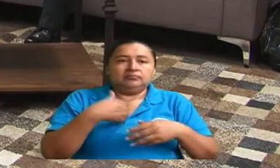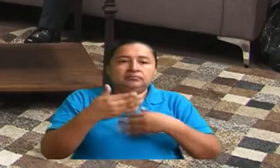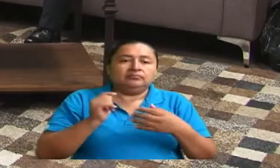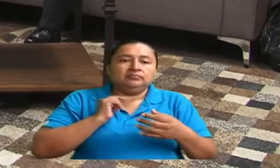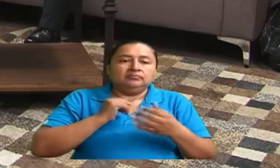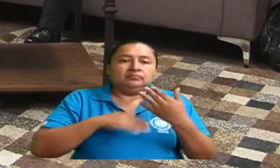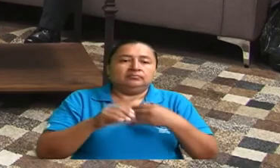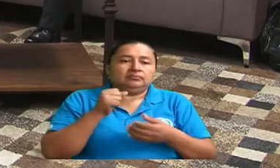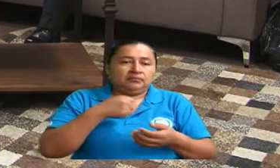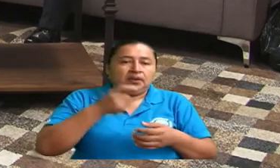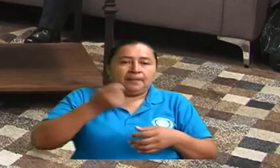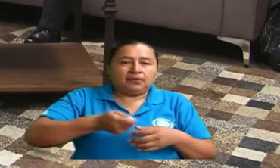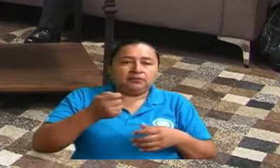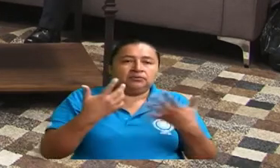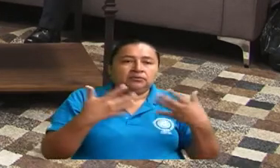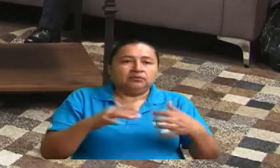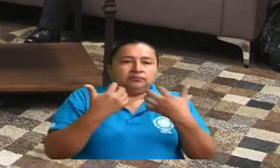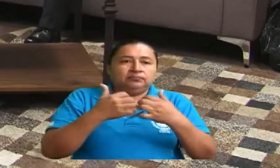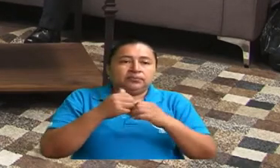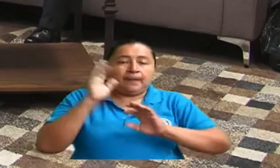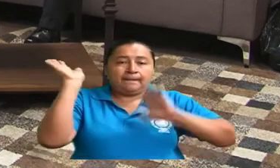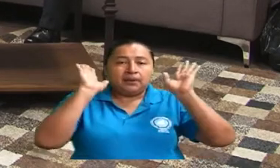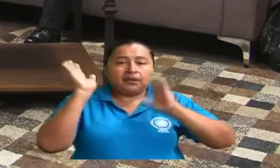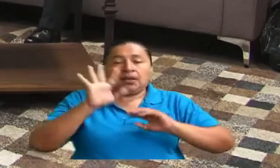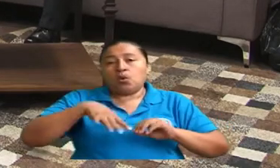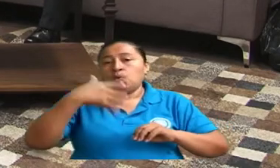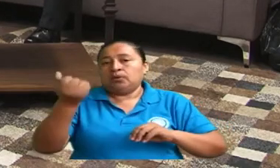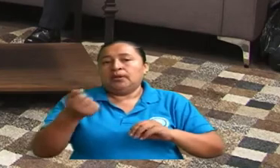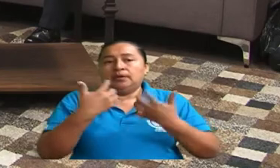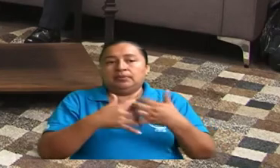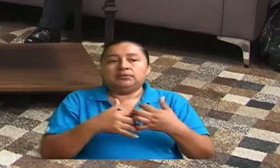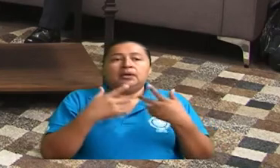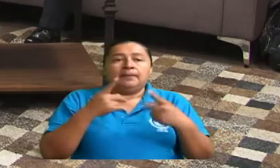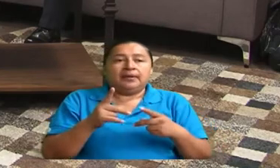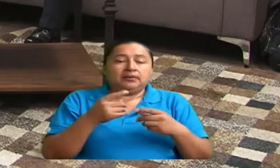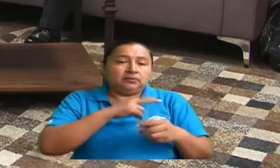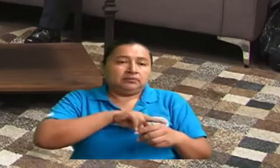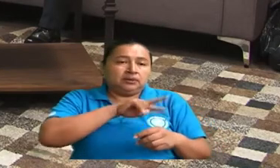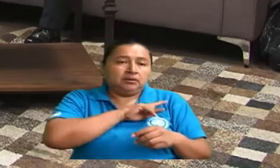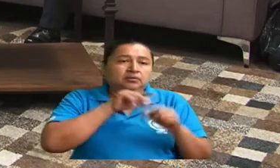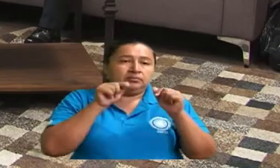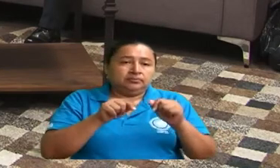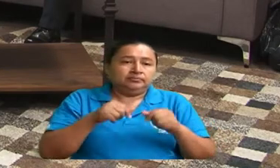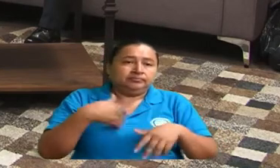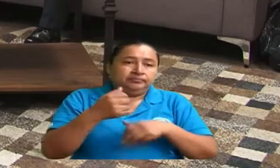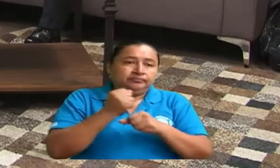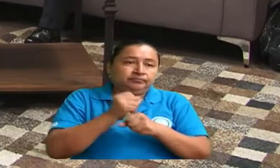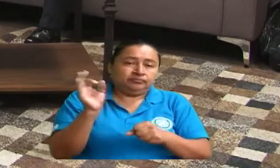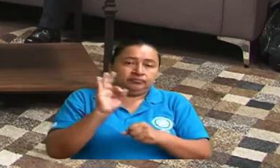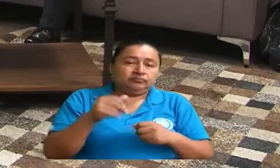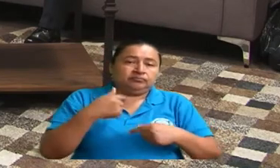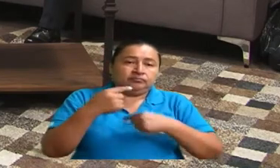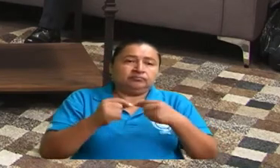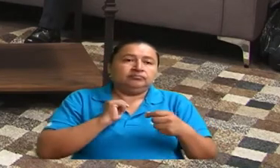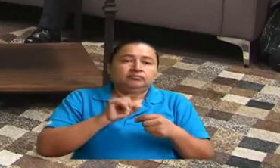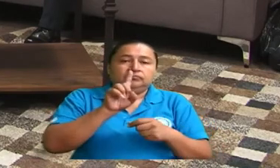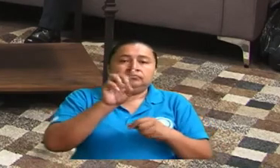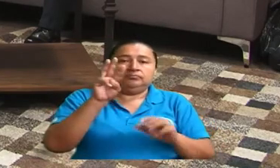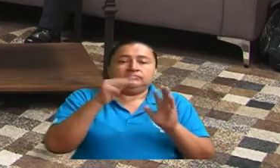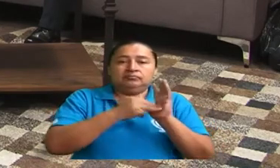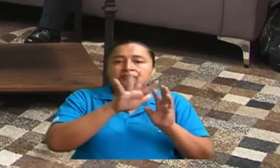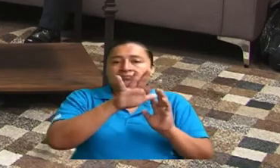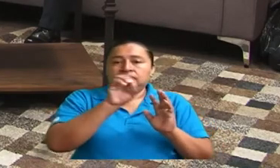mazos como esto ya lo producen en el mercado otras empresas. Pero también el valor es que está forma parte de las